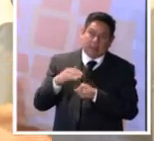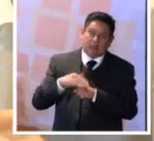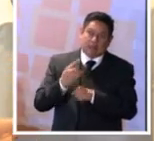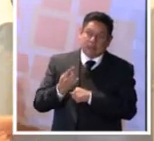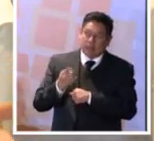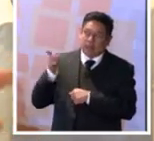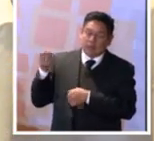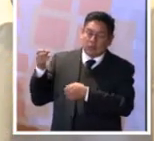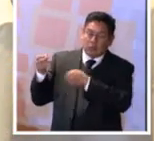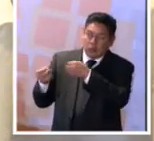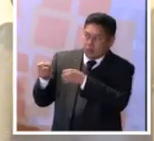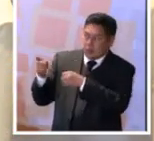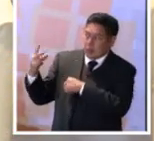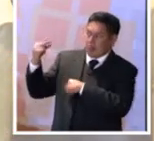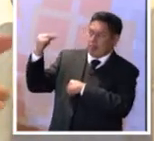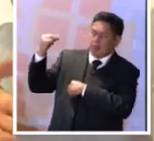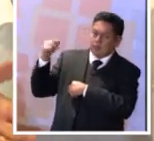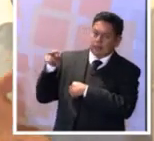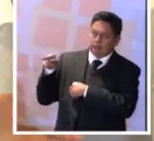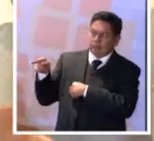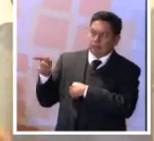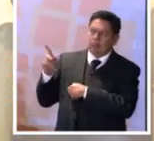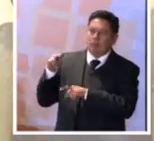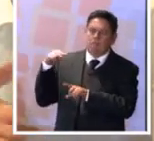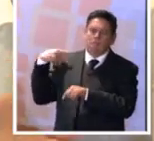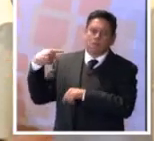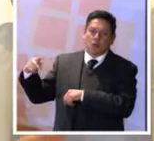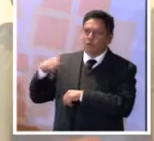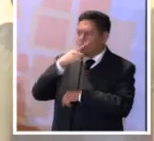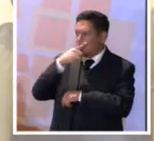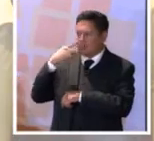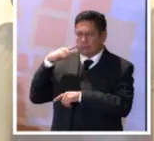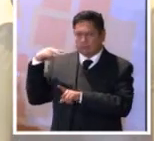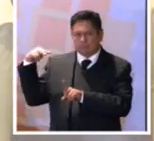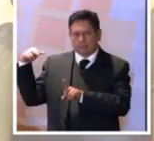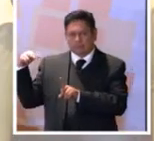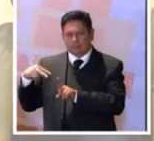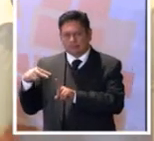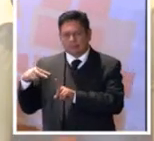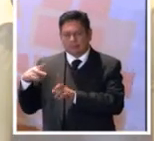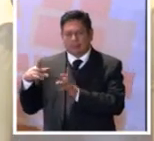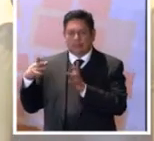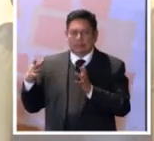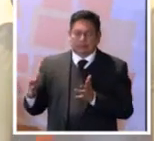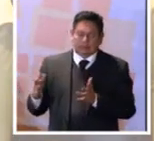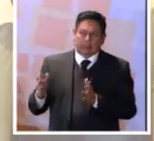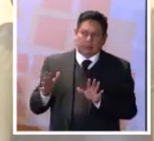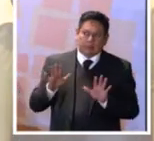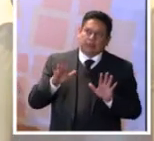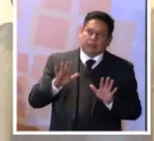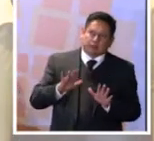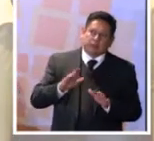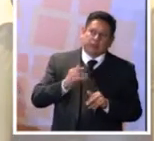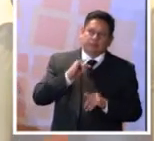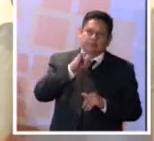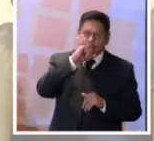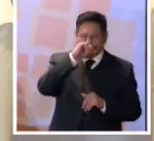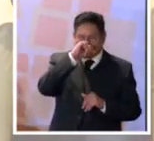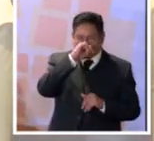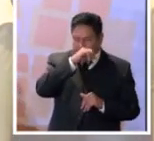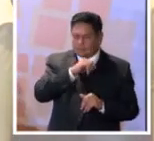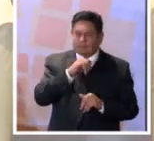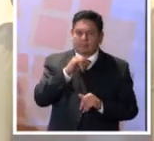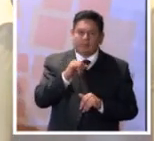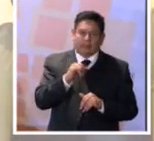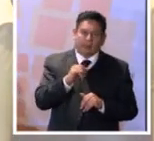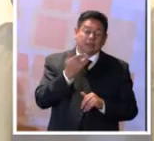la sanción de la ley de paridad los vamos a mirar a ustedes, porque se nos van a venir todos nuevamente los mismos problemas que seguramente pasamos con las